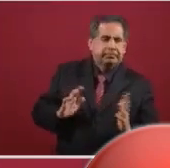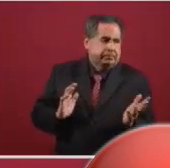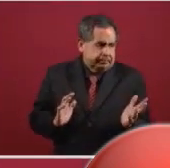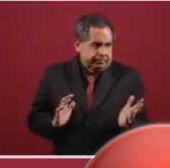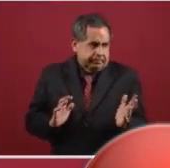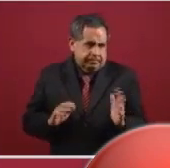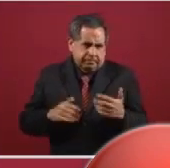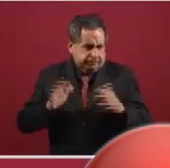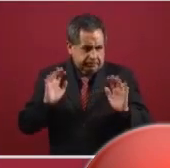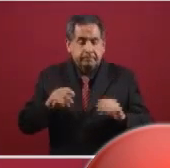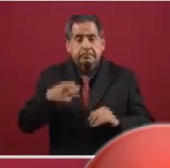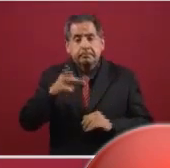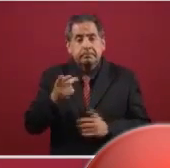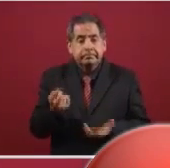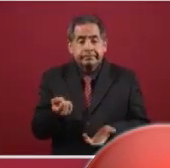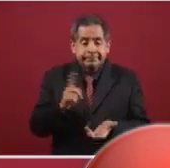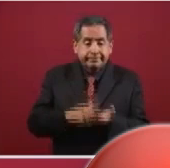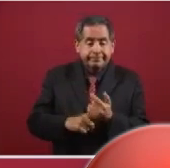valores